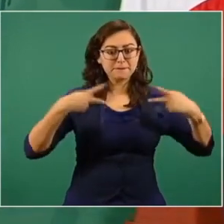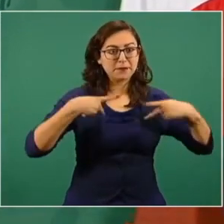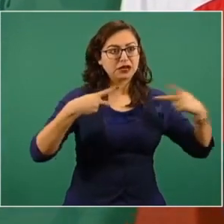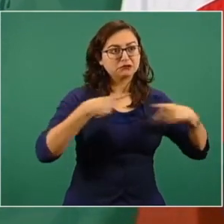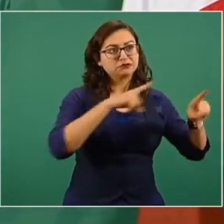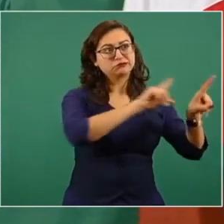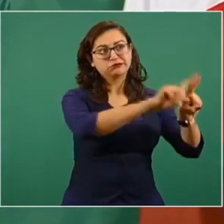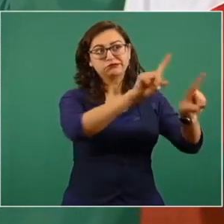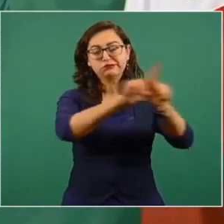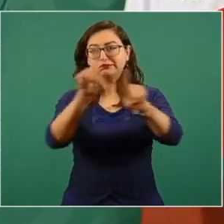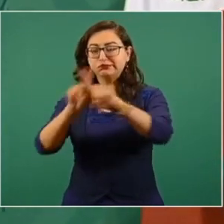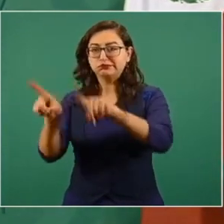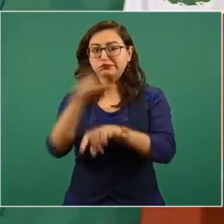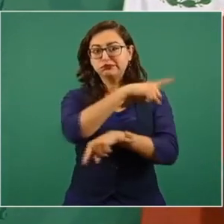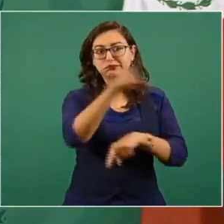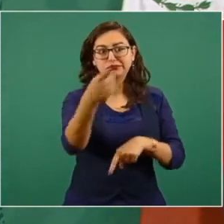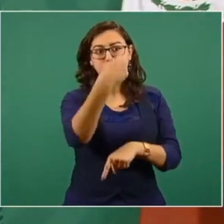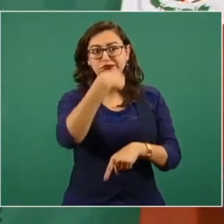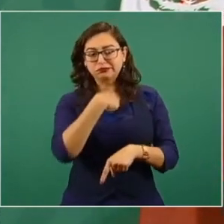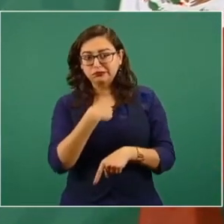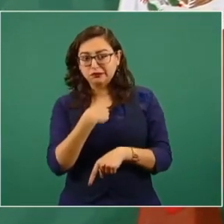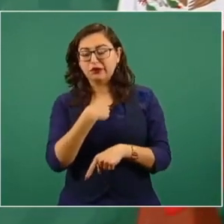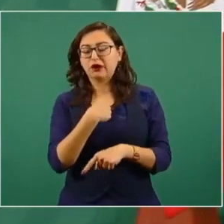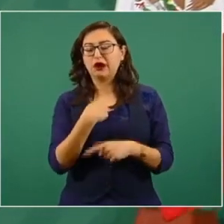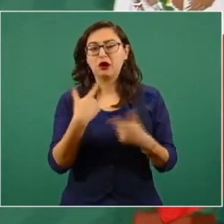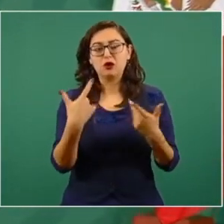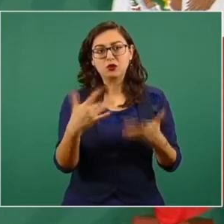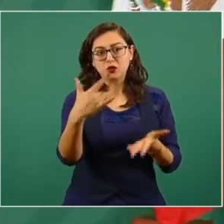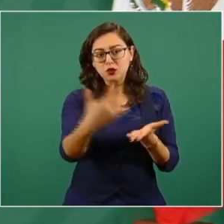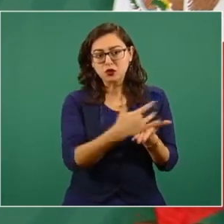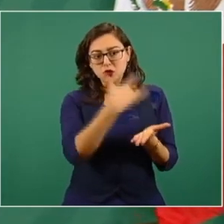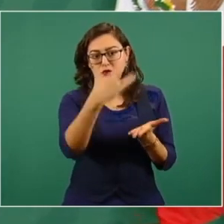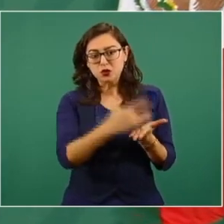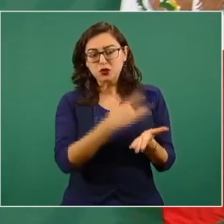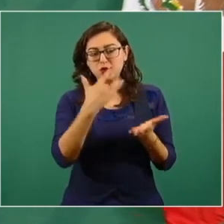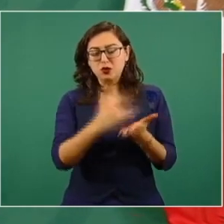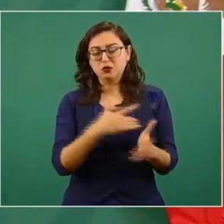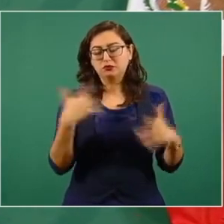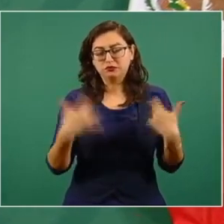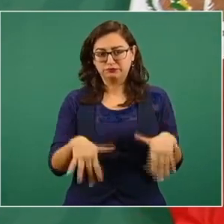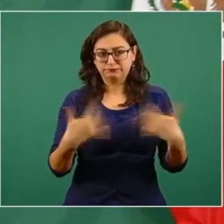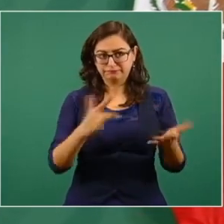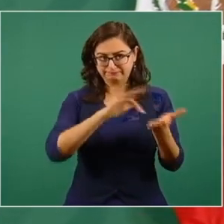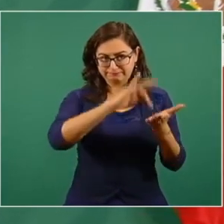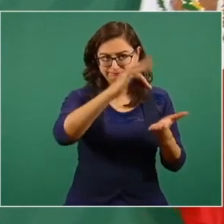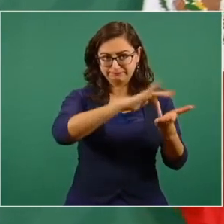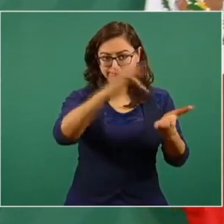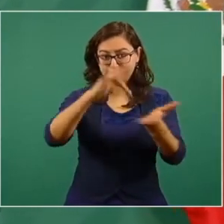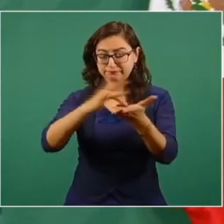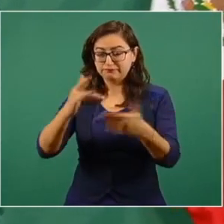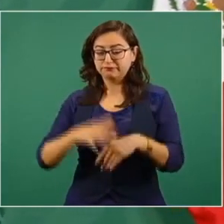a todo el pueblo de México, mujeres, hombres,